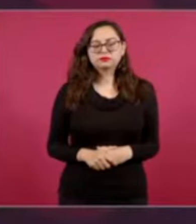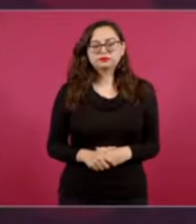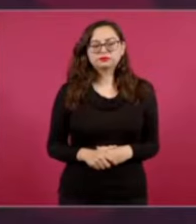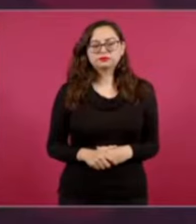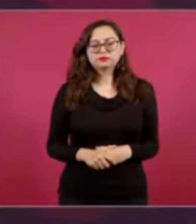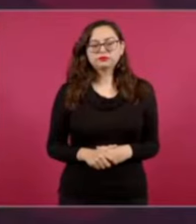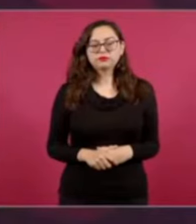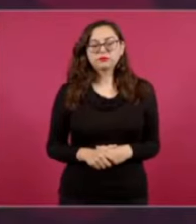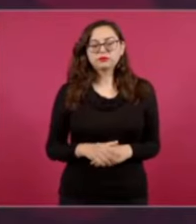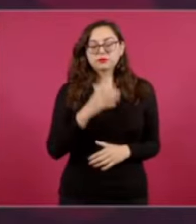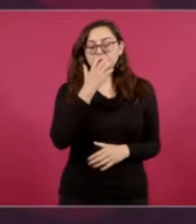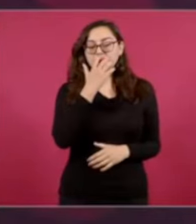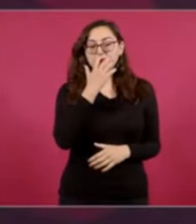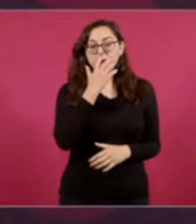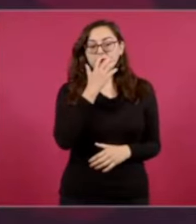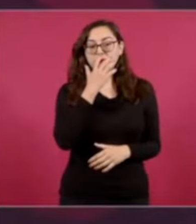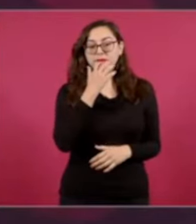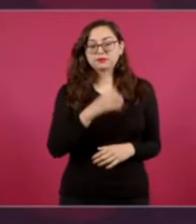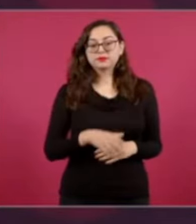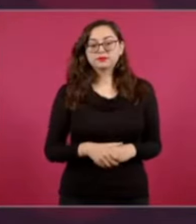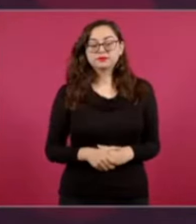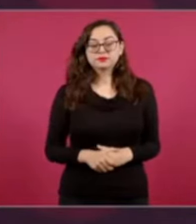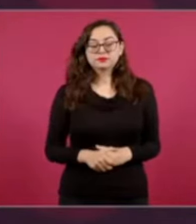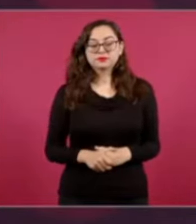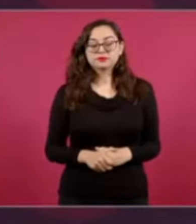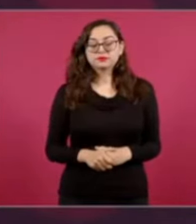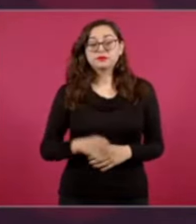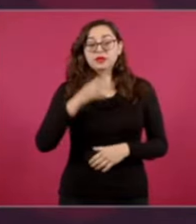un kinder que no hemos podido,